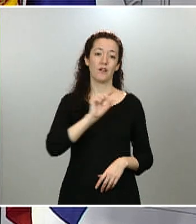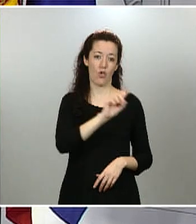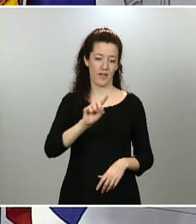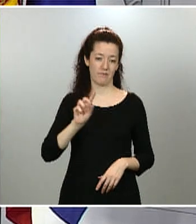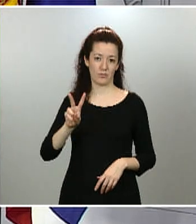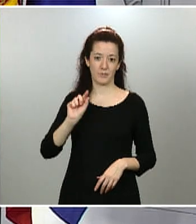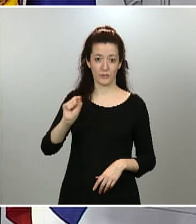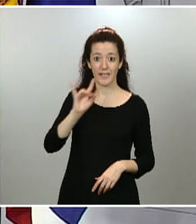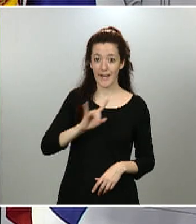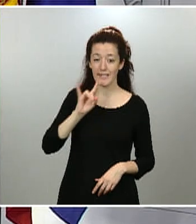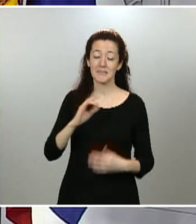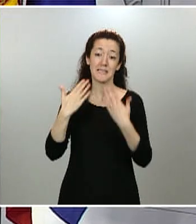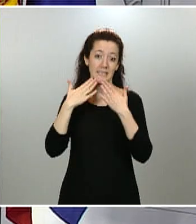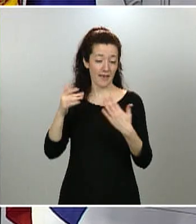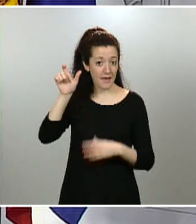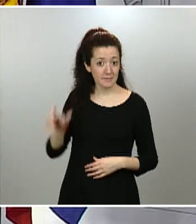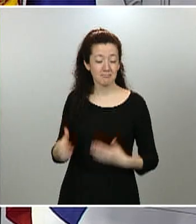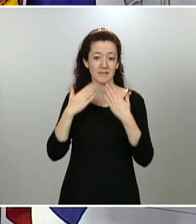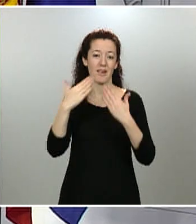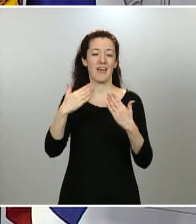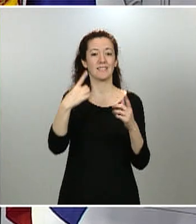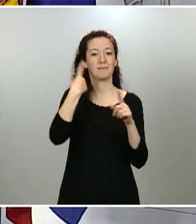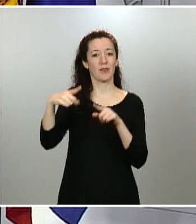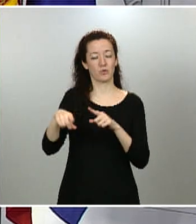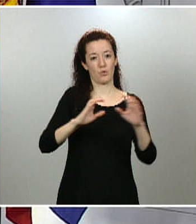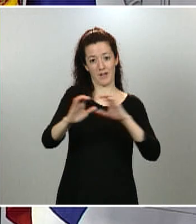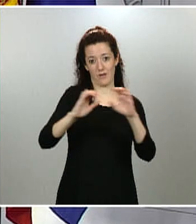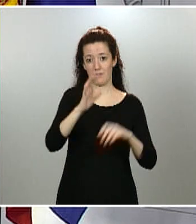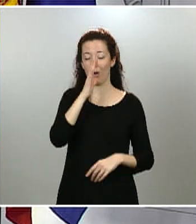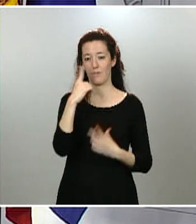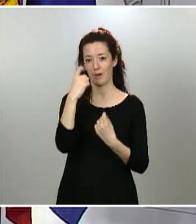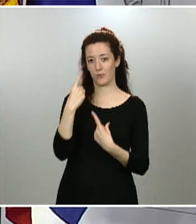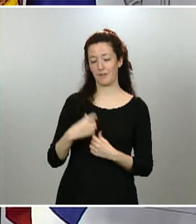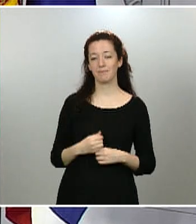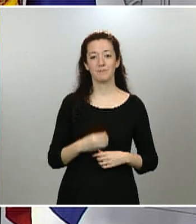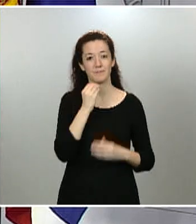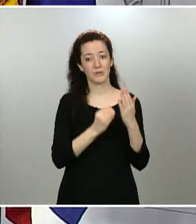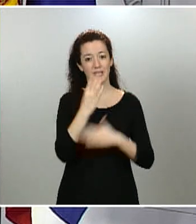a usted y a los medios que han formulado sus preguntas. Muy buenos días. Muchas gracias a todos.